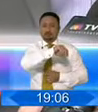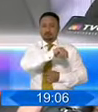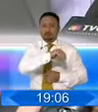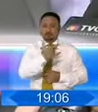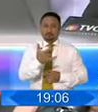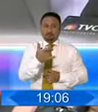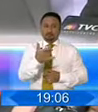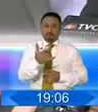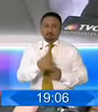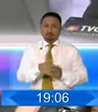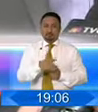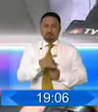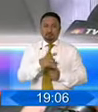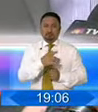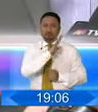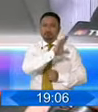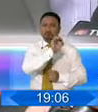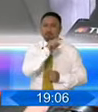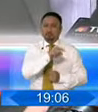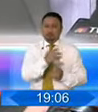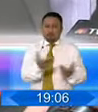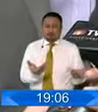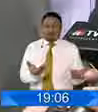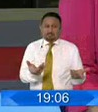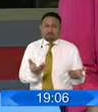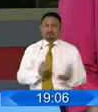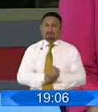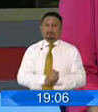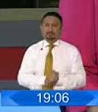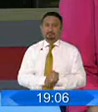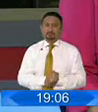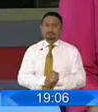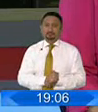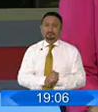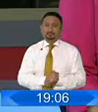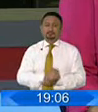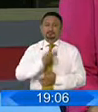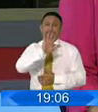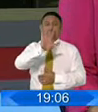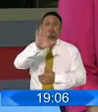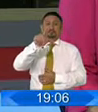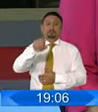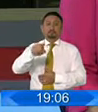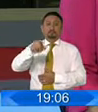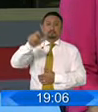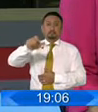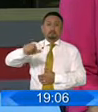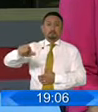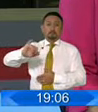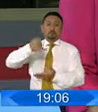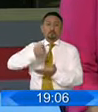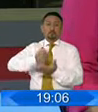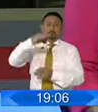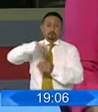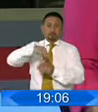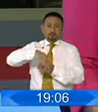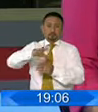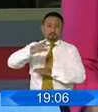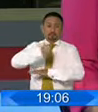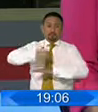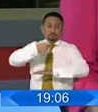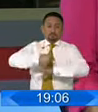restantes, recibamos menos de 50,000. Y más de 55,000 integrantes de las juntas receptoras del voto en